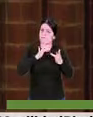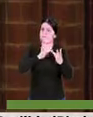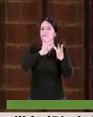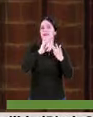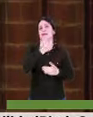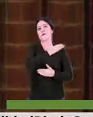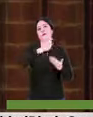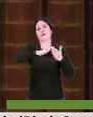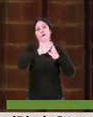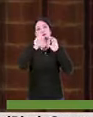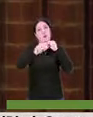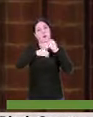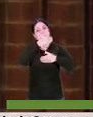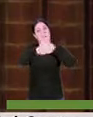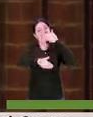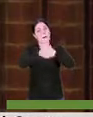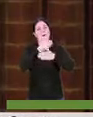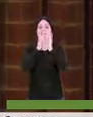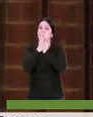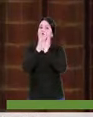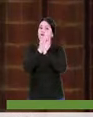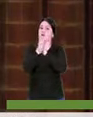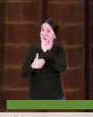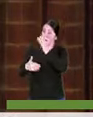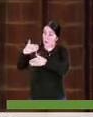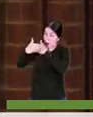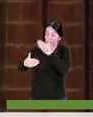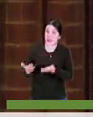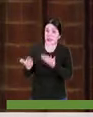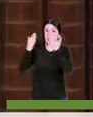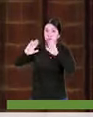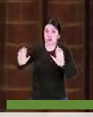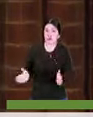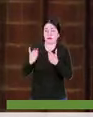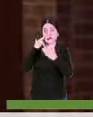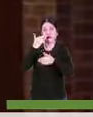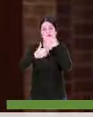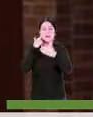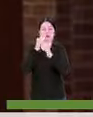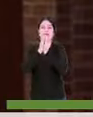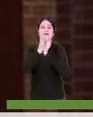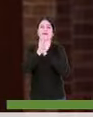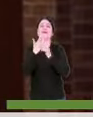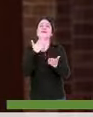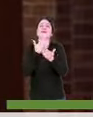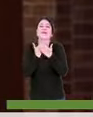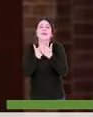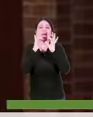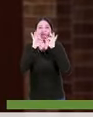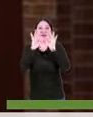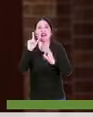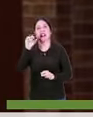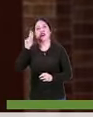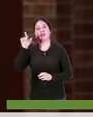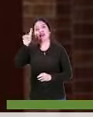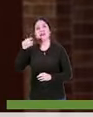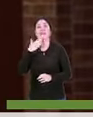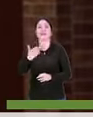para ir informando de los avances que tenemos en la primera línea del Metro de Bogotá. Claro que sí, Leonidas. Muchas gracias a